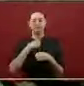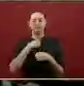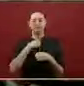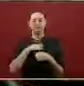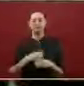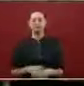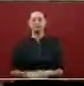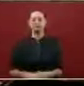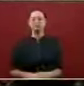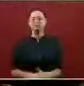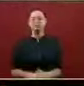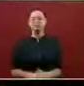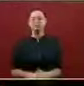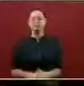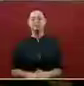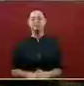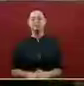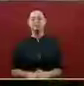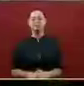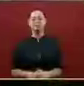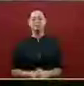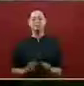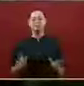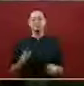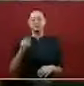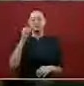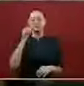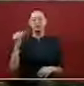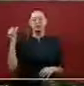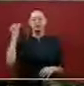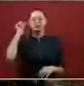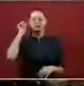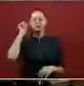Pues como quedamos el día de ayer, que fue una